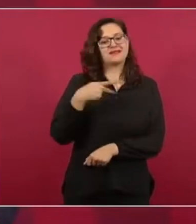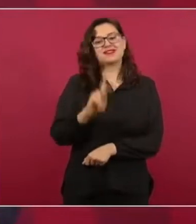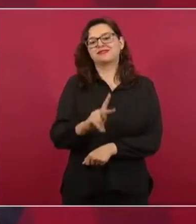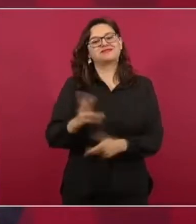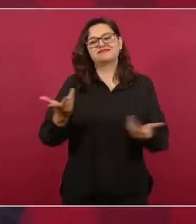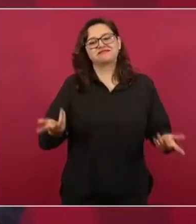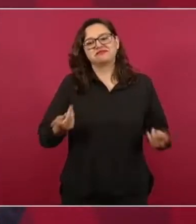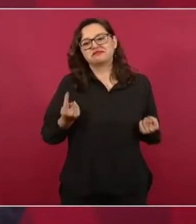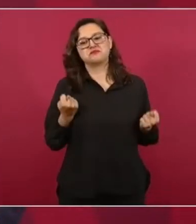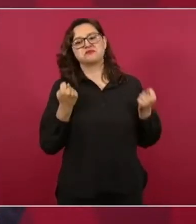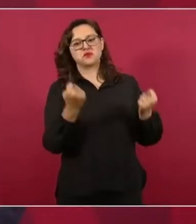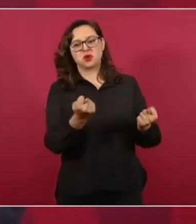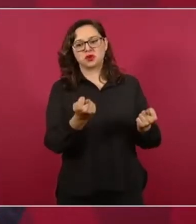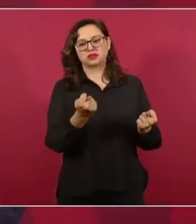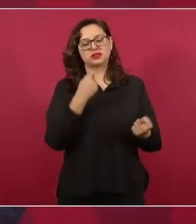Una vez,